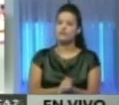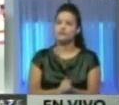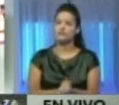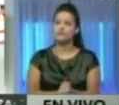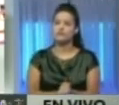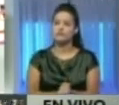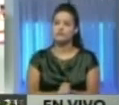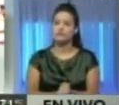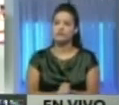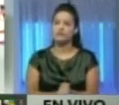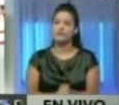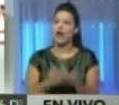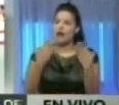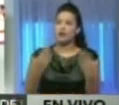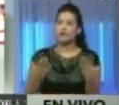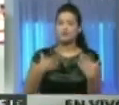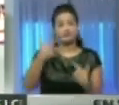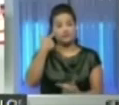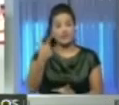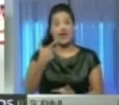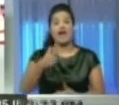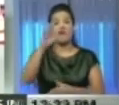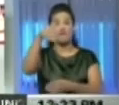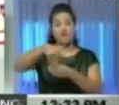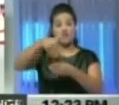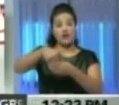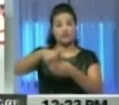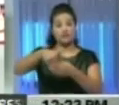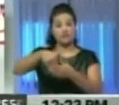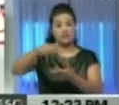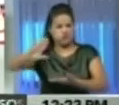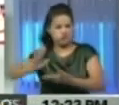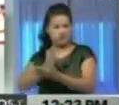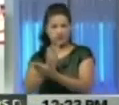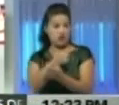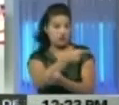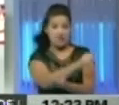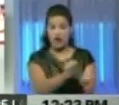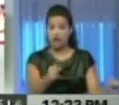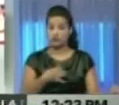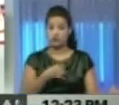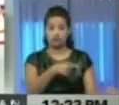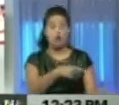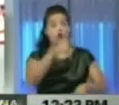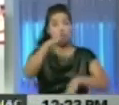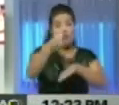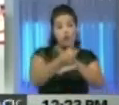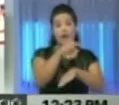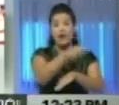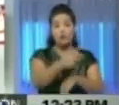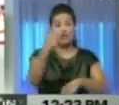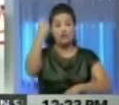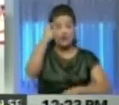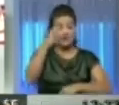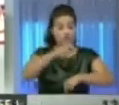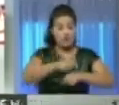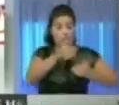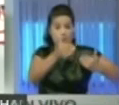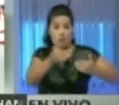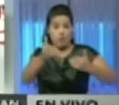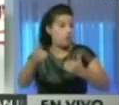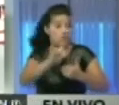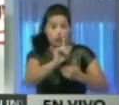Ante el fracaso del referéndum revocatorio, por no haber cumplido con los laxos de ley, tenemos una